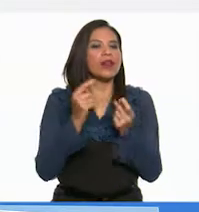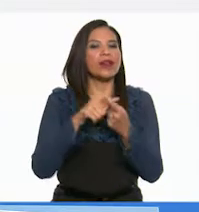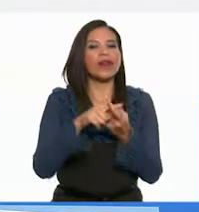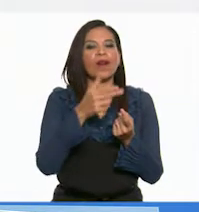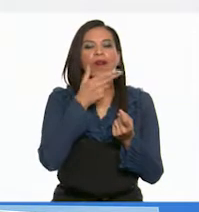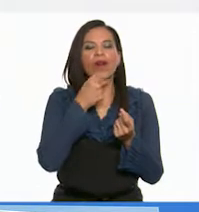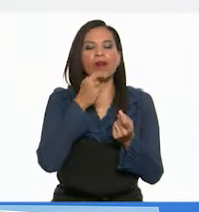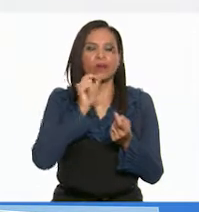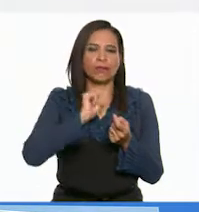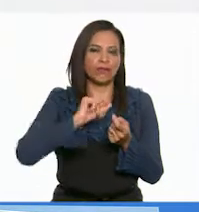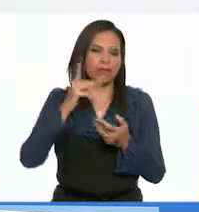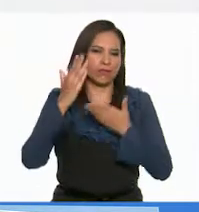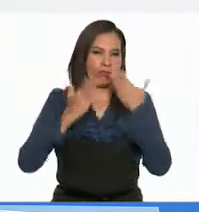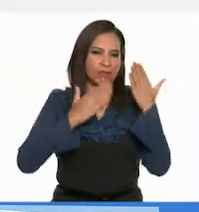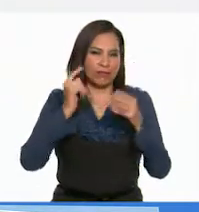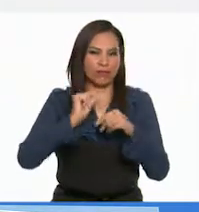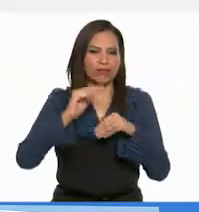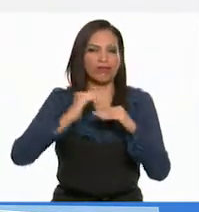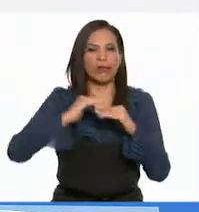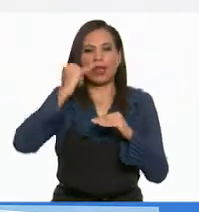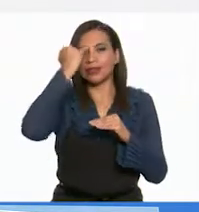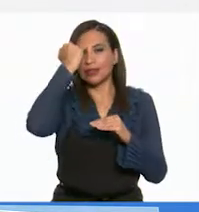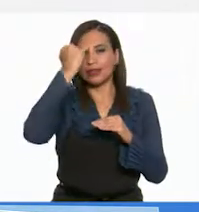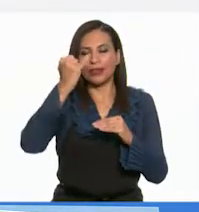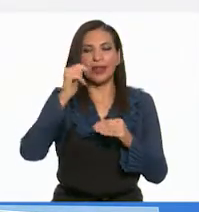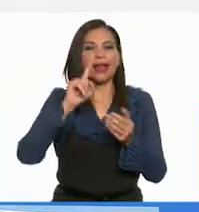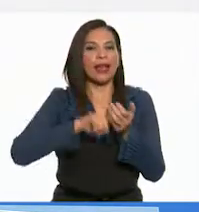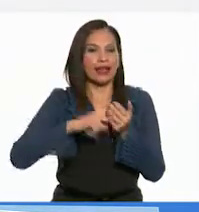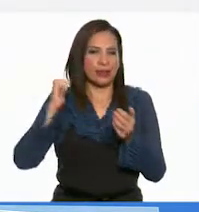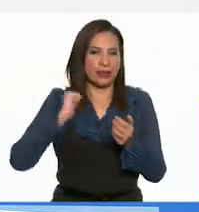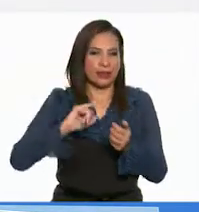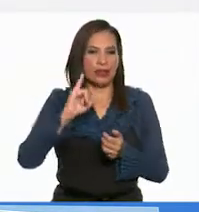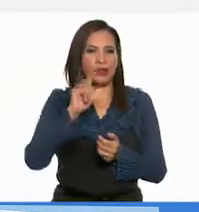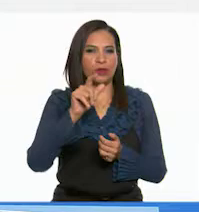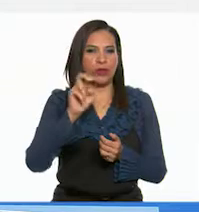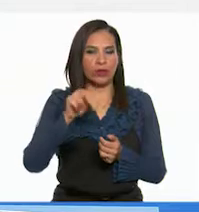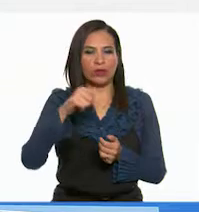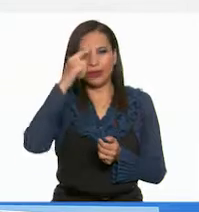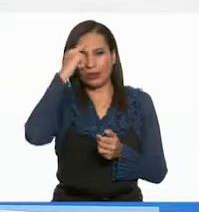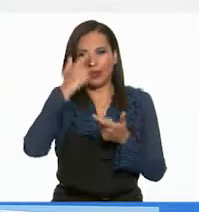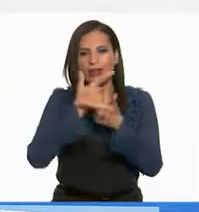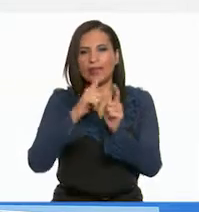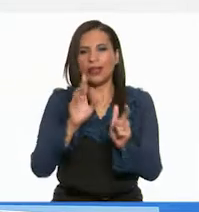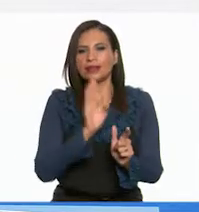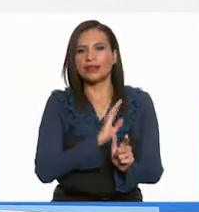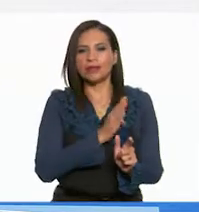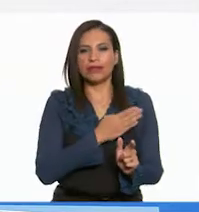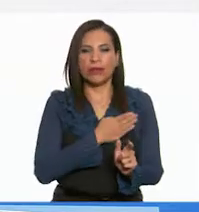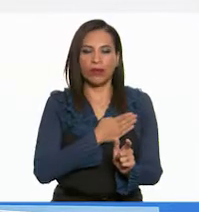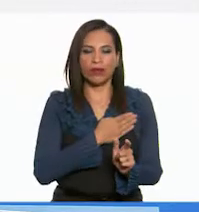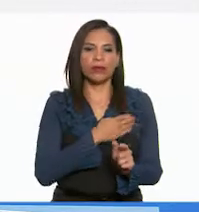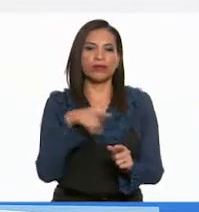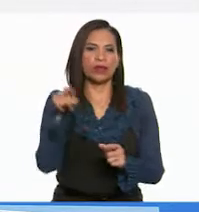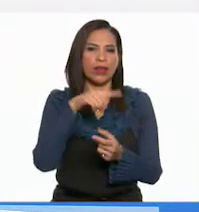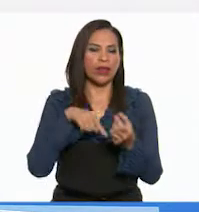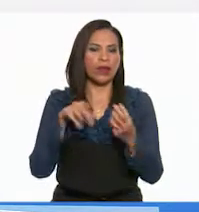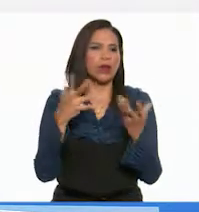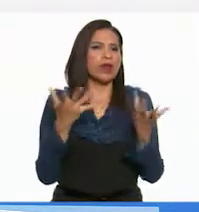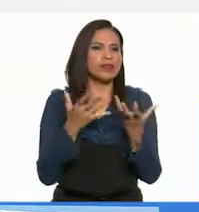hombres ilustrados, influidos por ideas de la Ilustración y el liberalismo español. Ellos